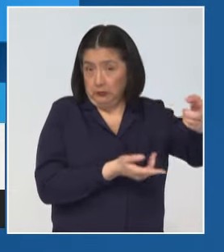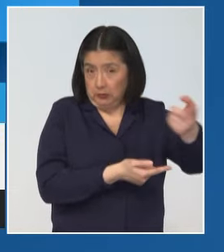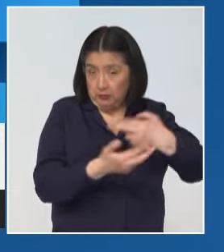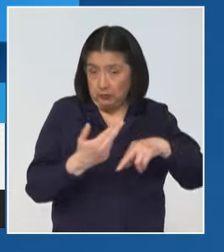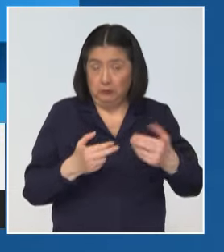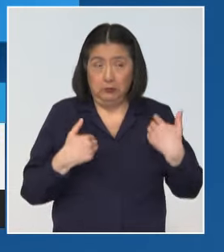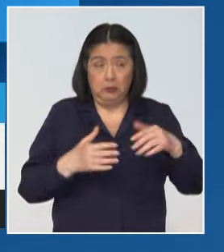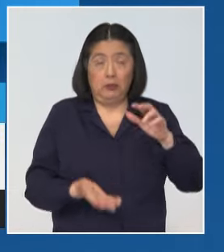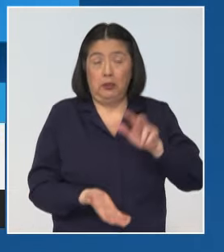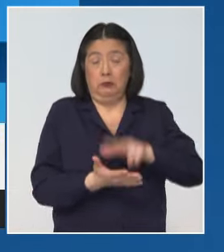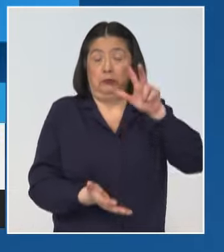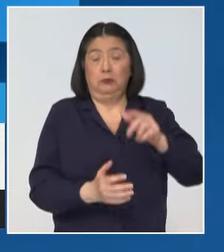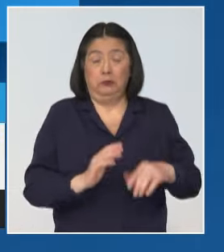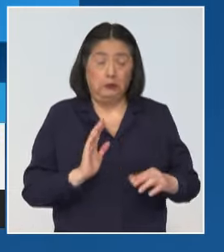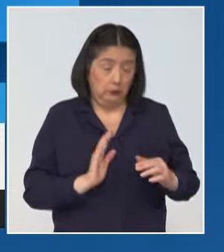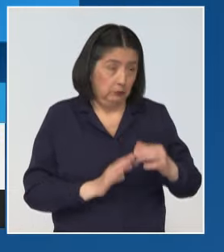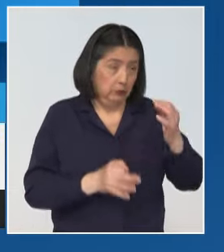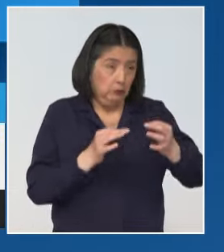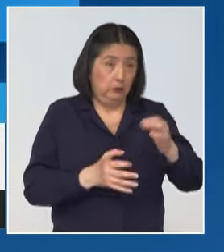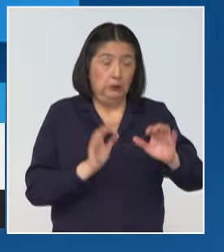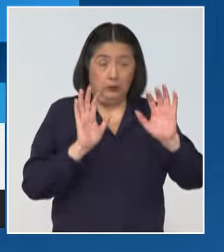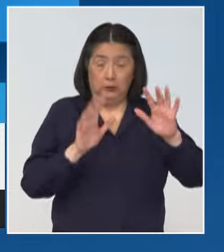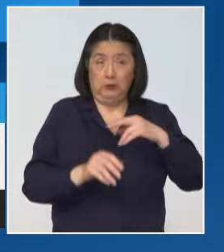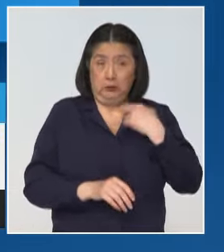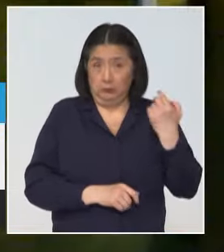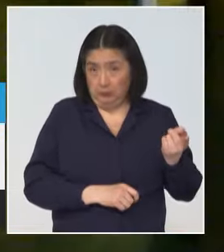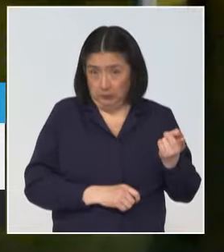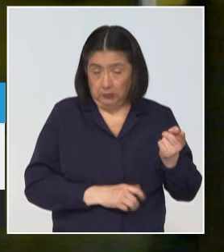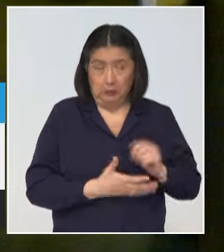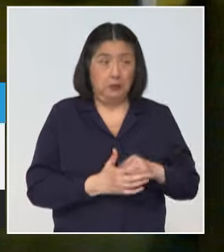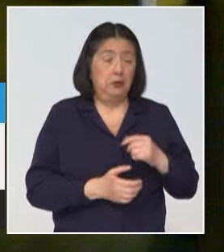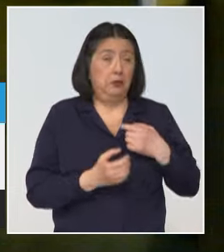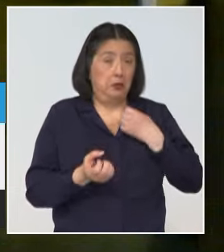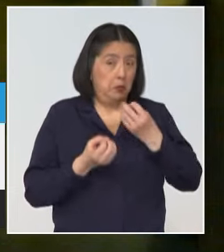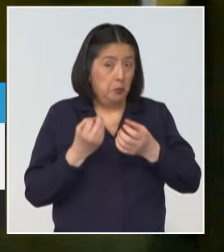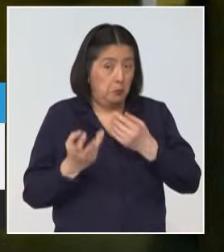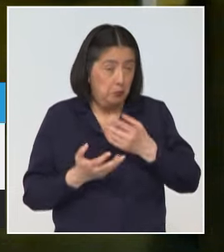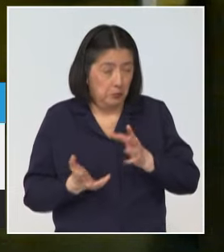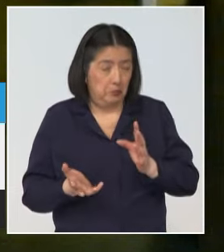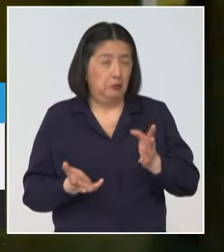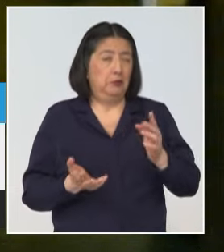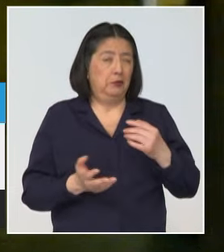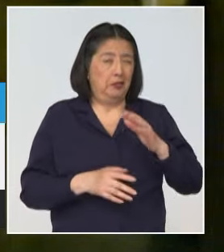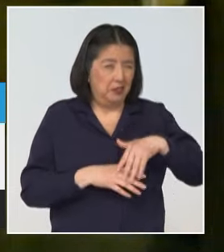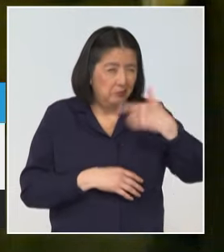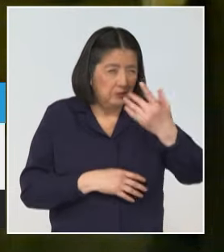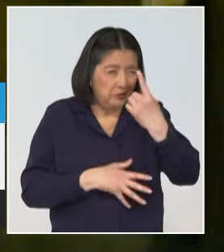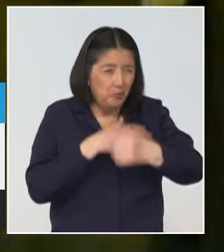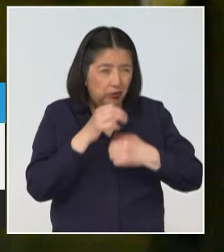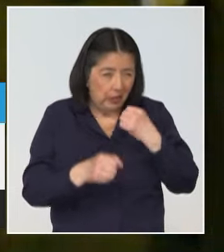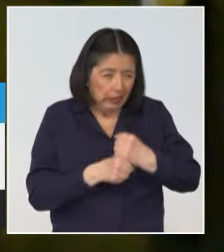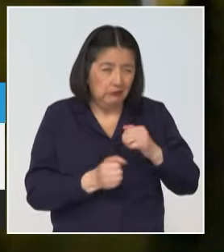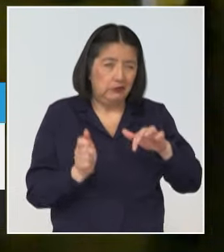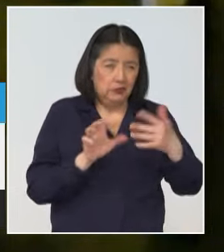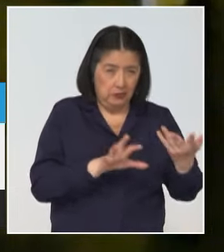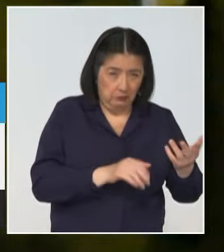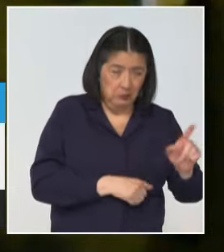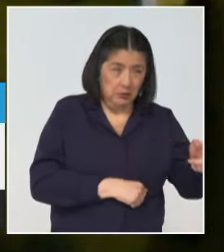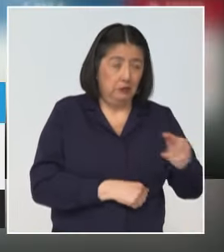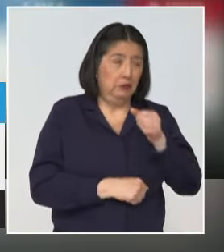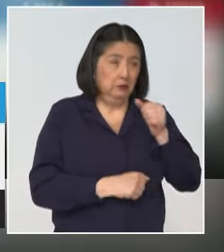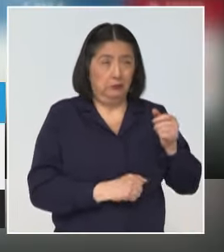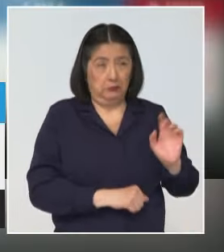Poder Judicial el 10 de noviembre. Esta versión del acusado llega a casi un año de la muerte de Cristian Enrique